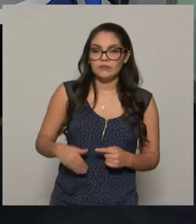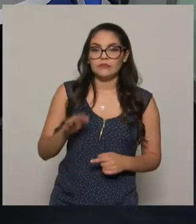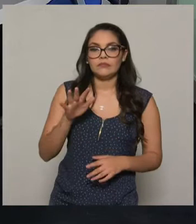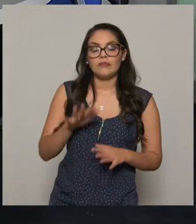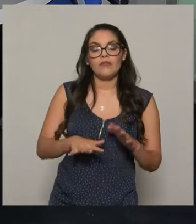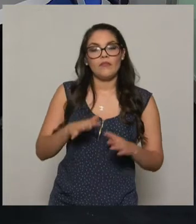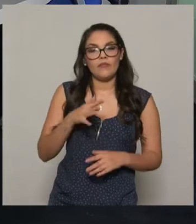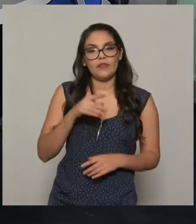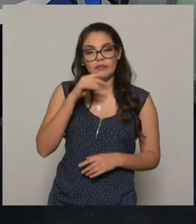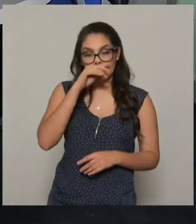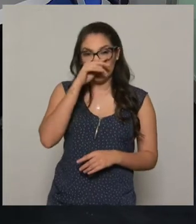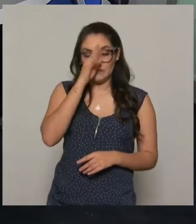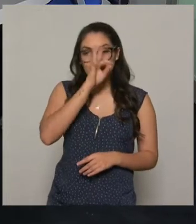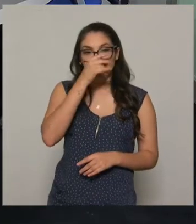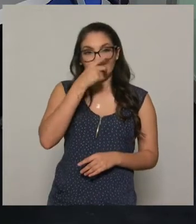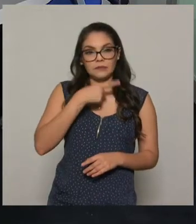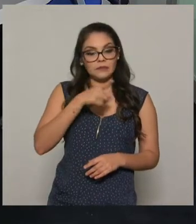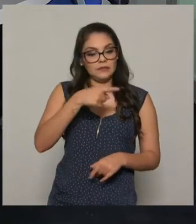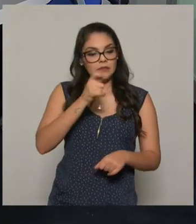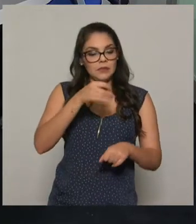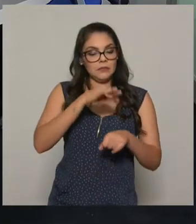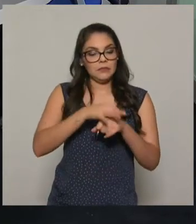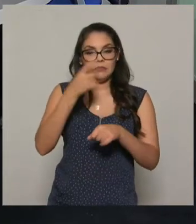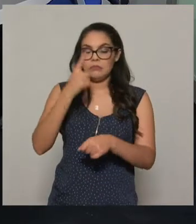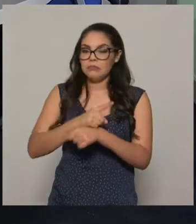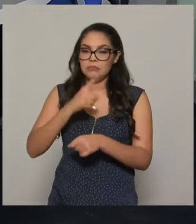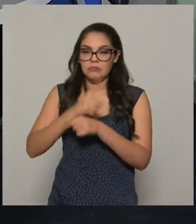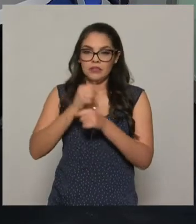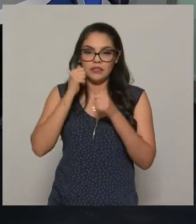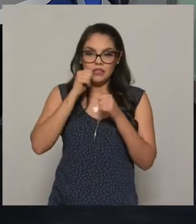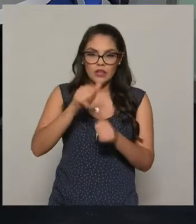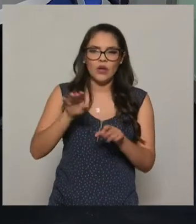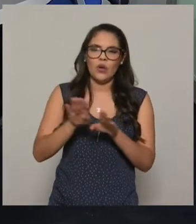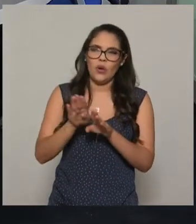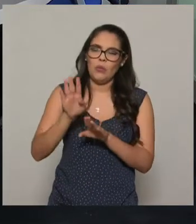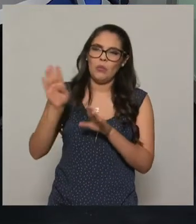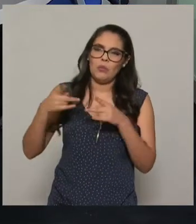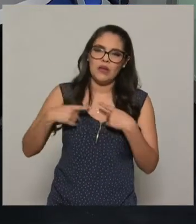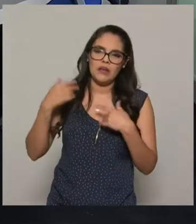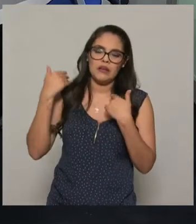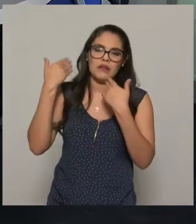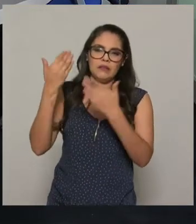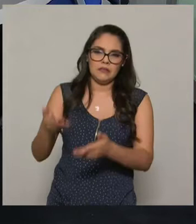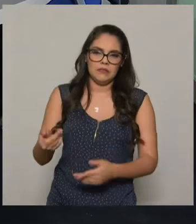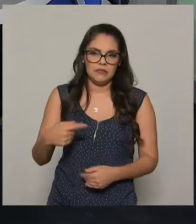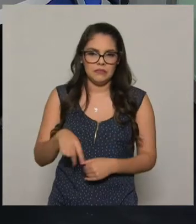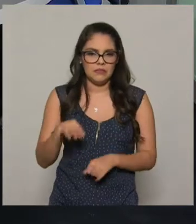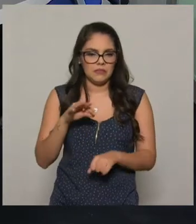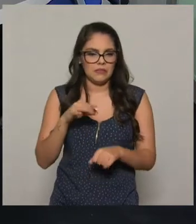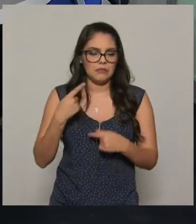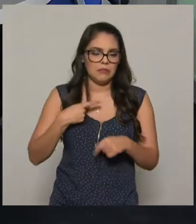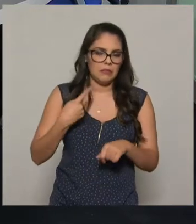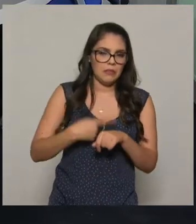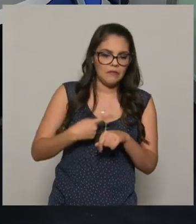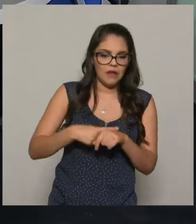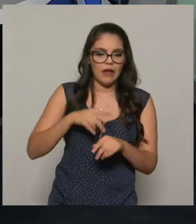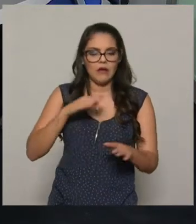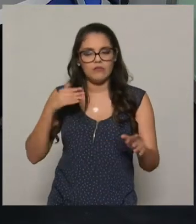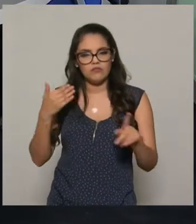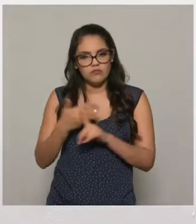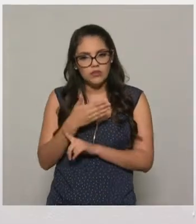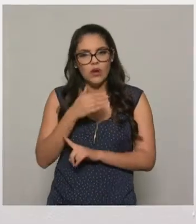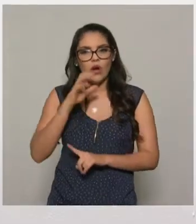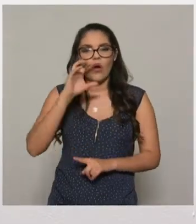llegan con lesiones muy graves. Si nos puede decir, doctor, usted que los atiende día a día, ¿cómo llegan los los pacientes cuando Pues, son atropellados o lesionados?